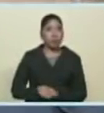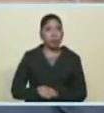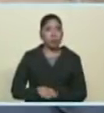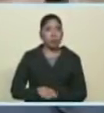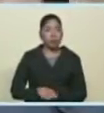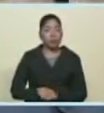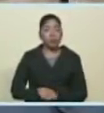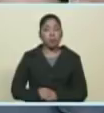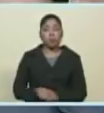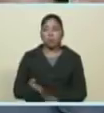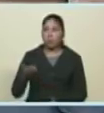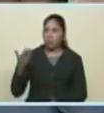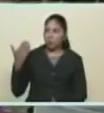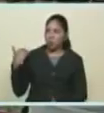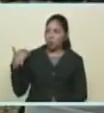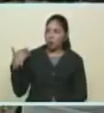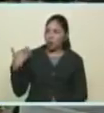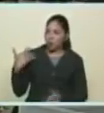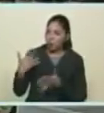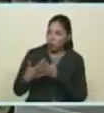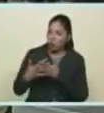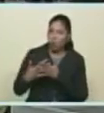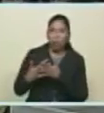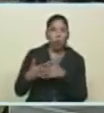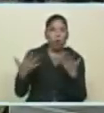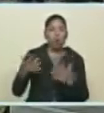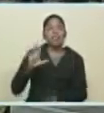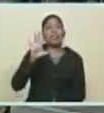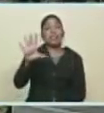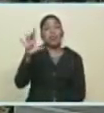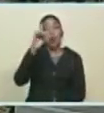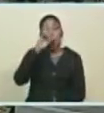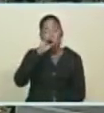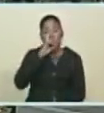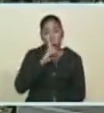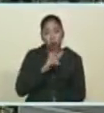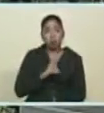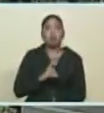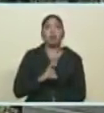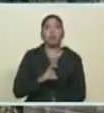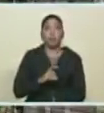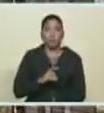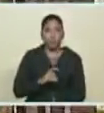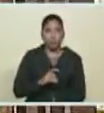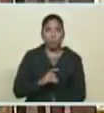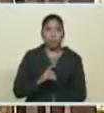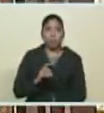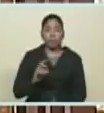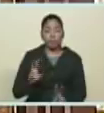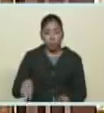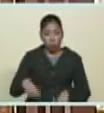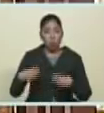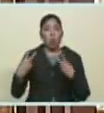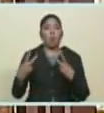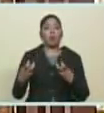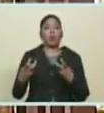Prácticamente de ese momento para acá han pasado casi 5 años, ¿verdad? Y la renovación ha sido casi